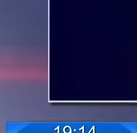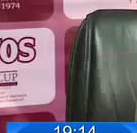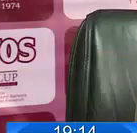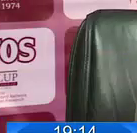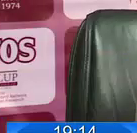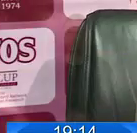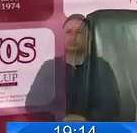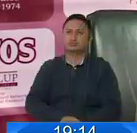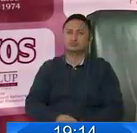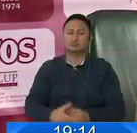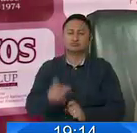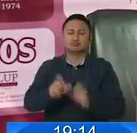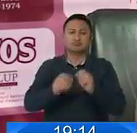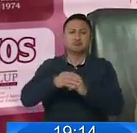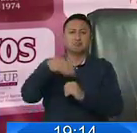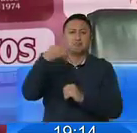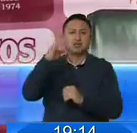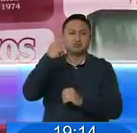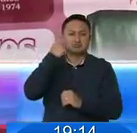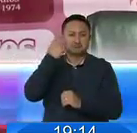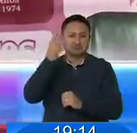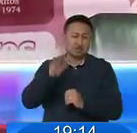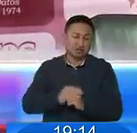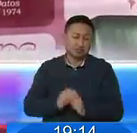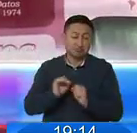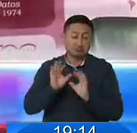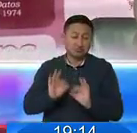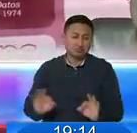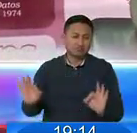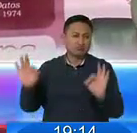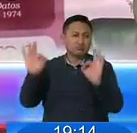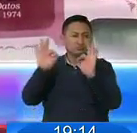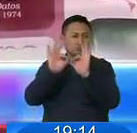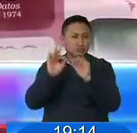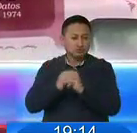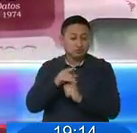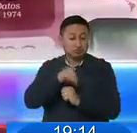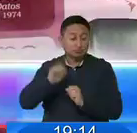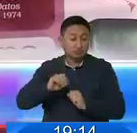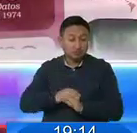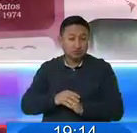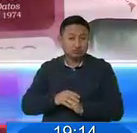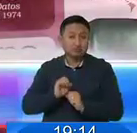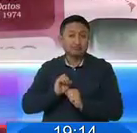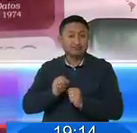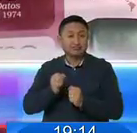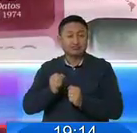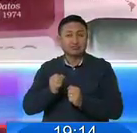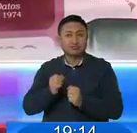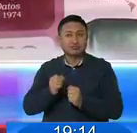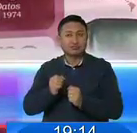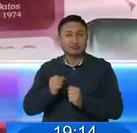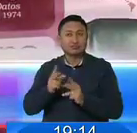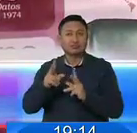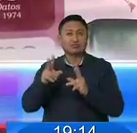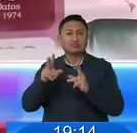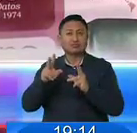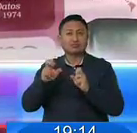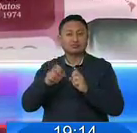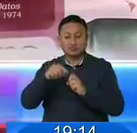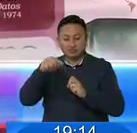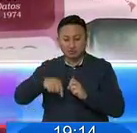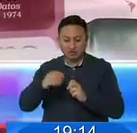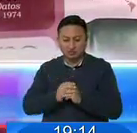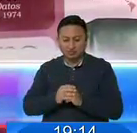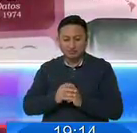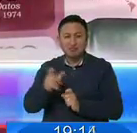la mayor parte considera que es importante de que haya una reducción de la burocracia en el sentido